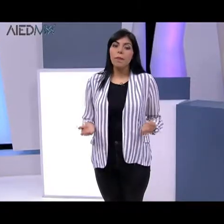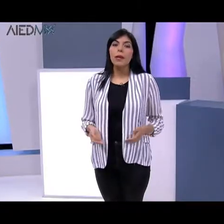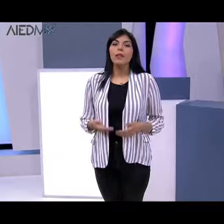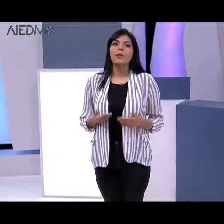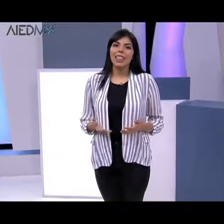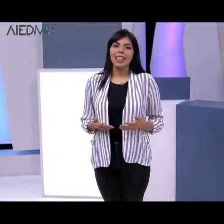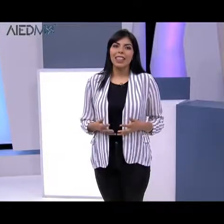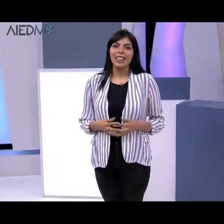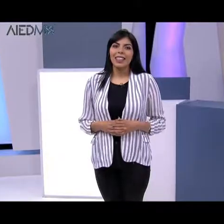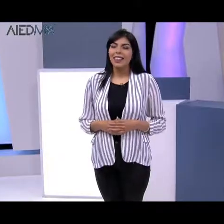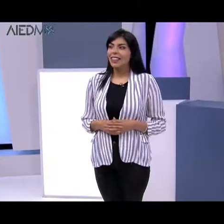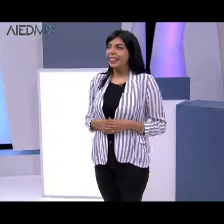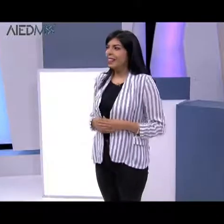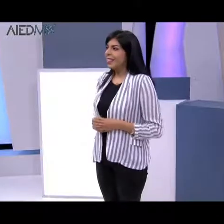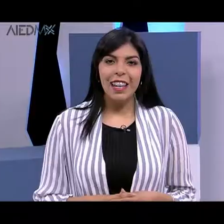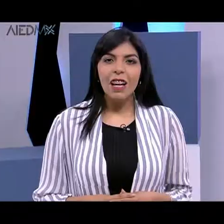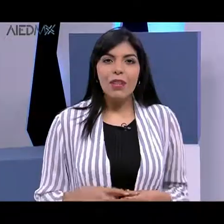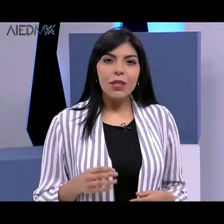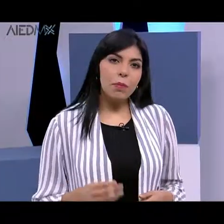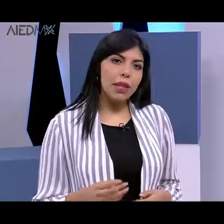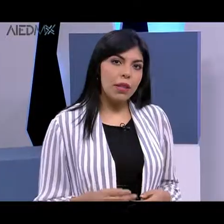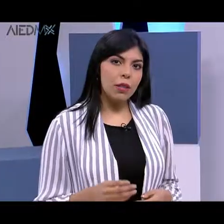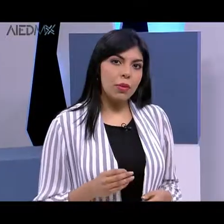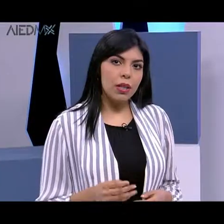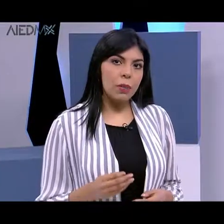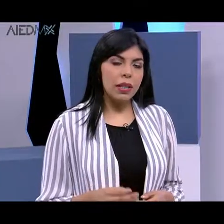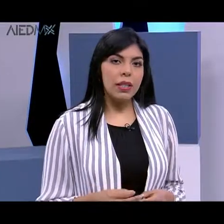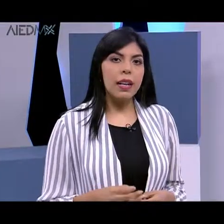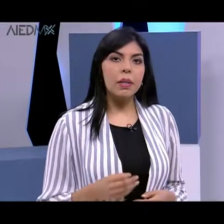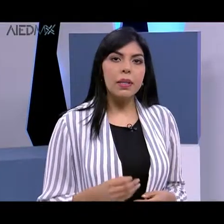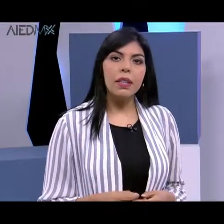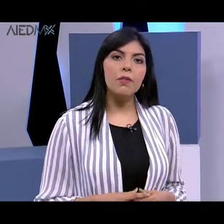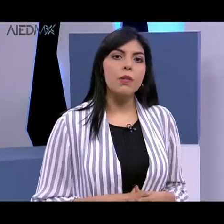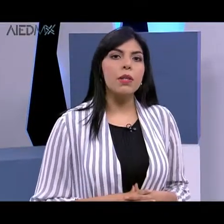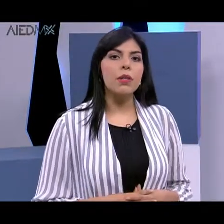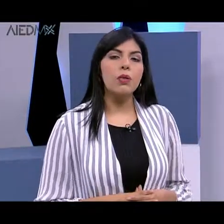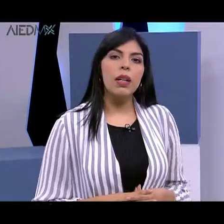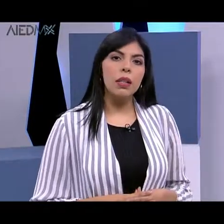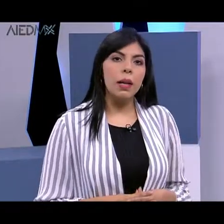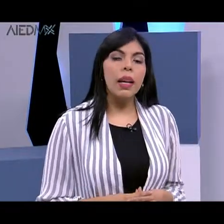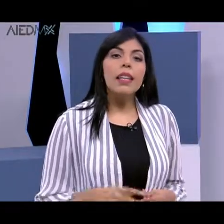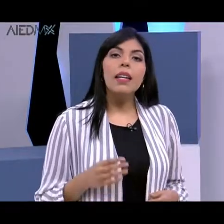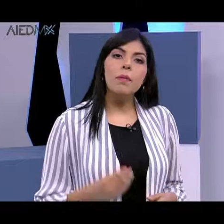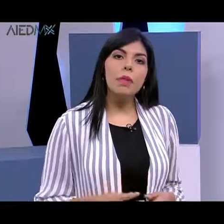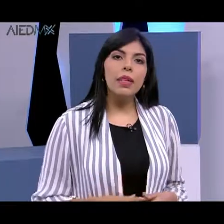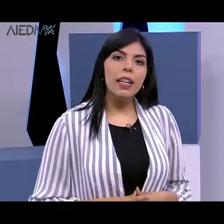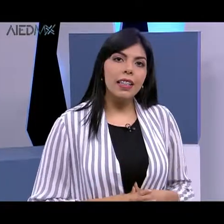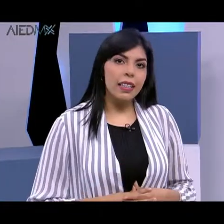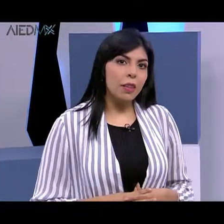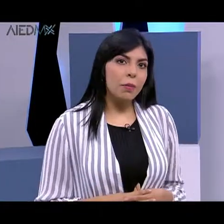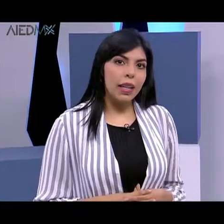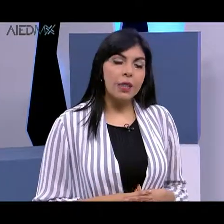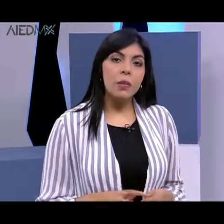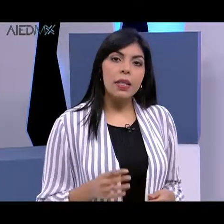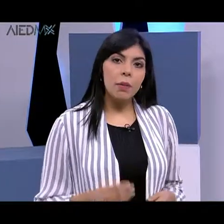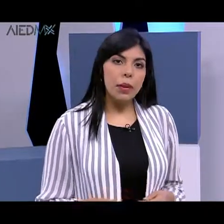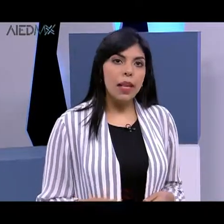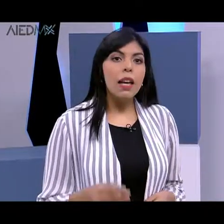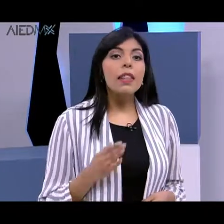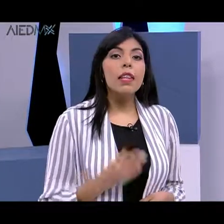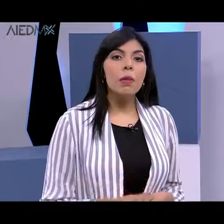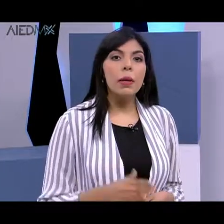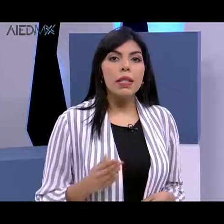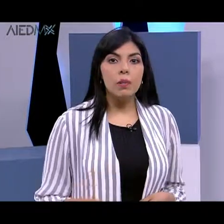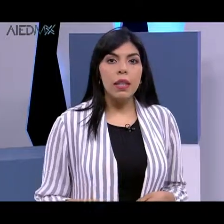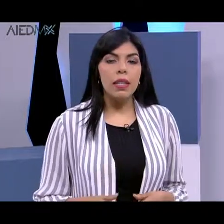la semana para ustedes. No se pierdan de lunes a viernes la revista de información educativa de la mano de Ana Cristina Olvera y Omar